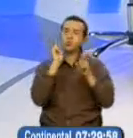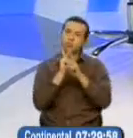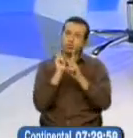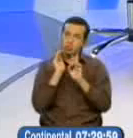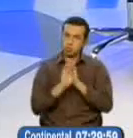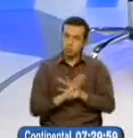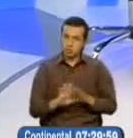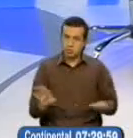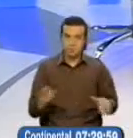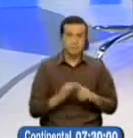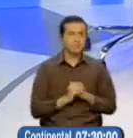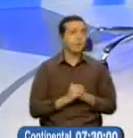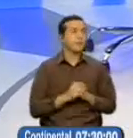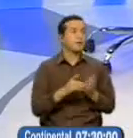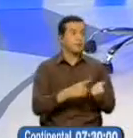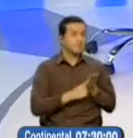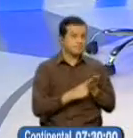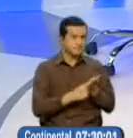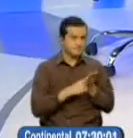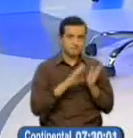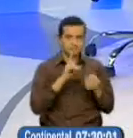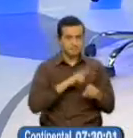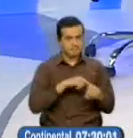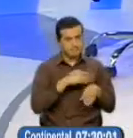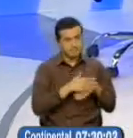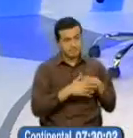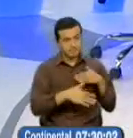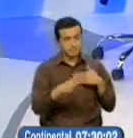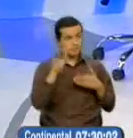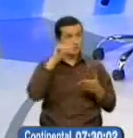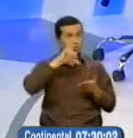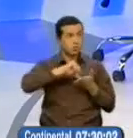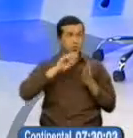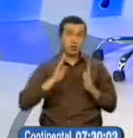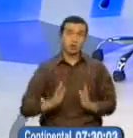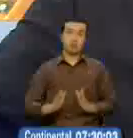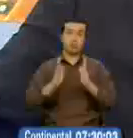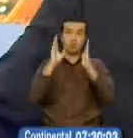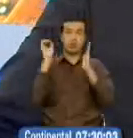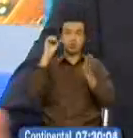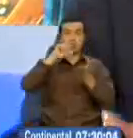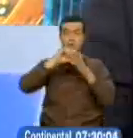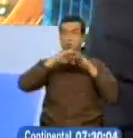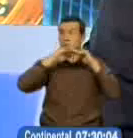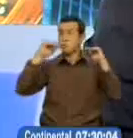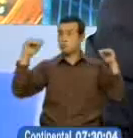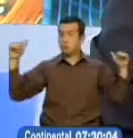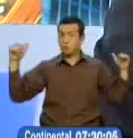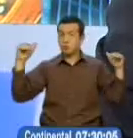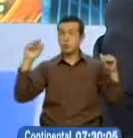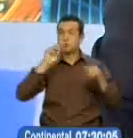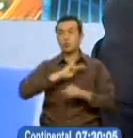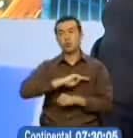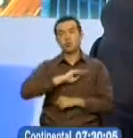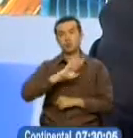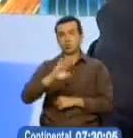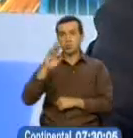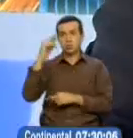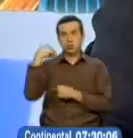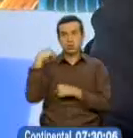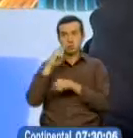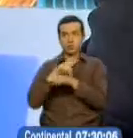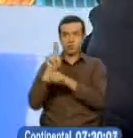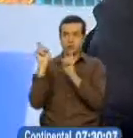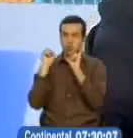dicho. Ok, ahora, pero ese es otro debate que no vamos a terminar el día de hoy. No, ciudades sí. Verticales o ciudades horizontales. Eso lo decide cada municipio. Claro. Esa no es competencia